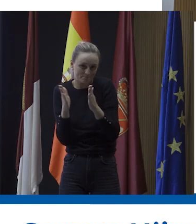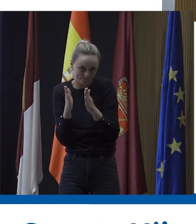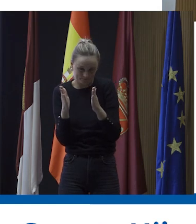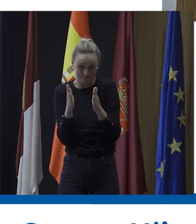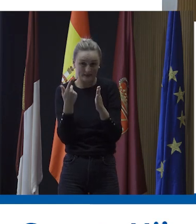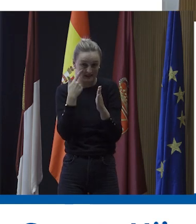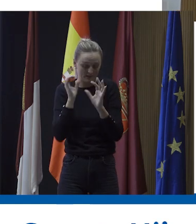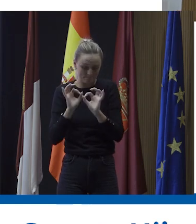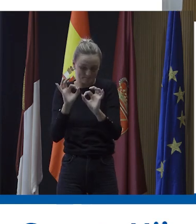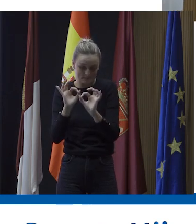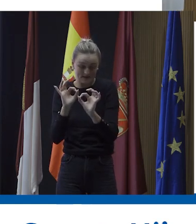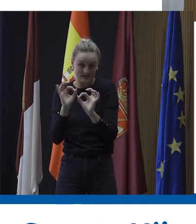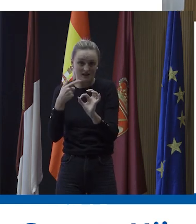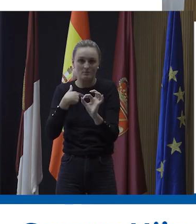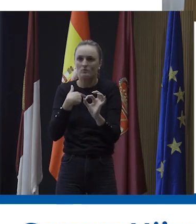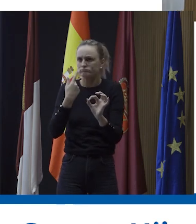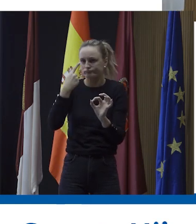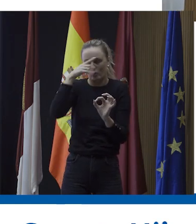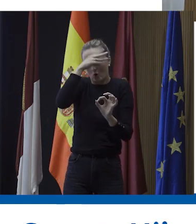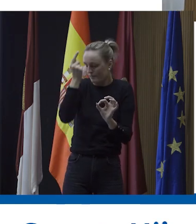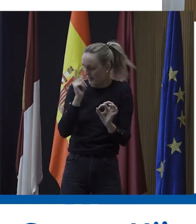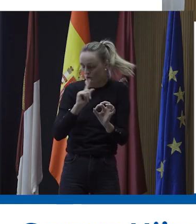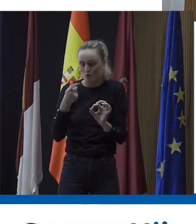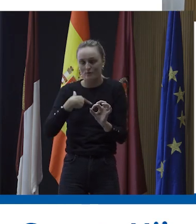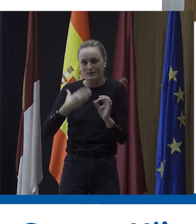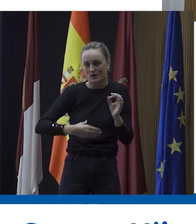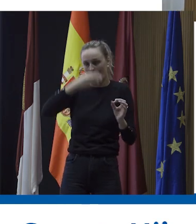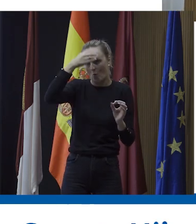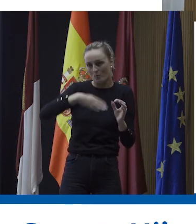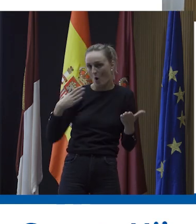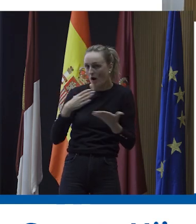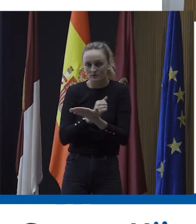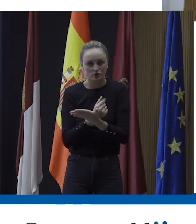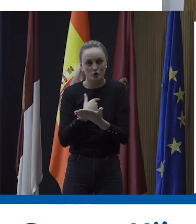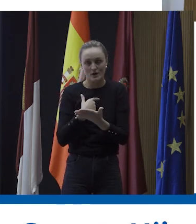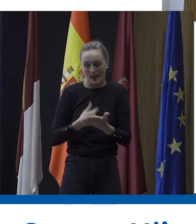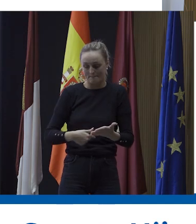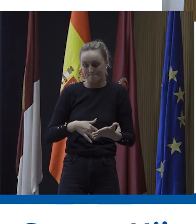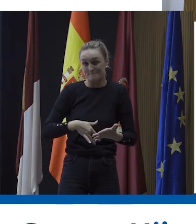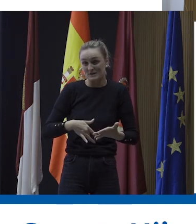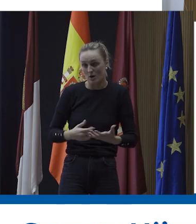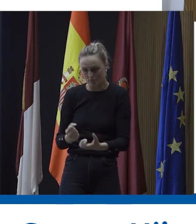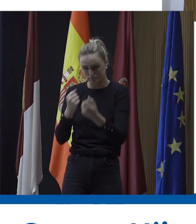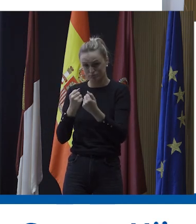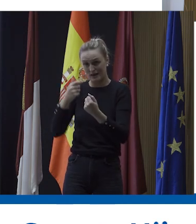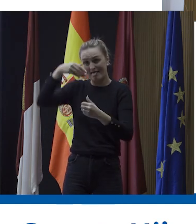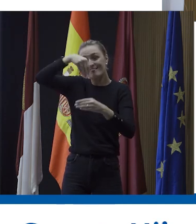que el cuerpo es un todo y en este caso la presión intraabdominal es la presión que se produce dentro del abdomen y que va a